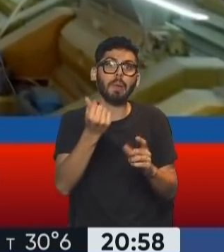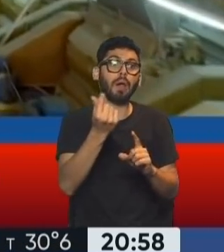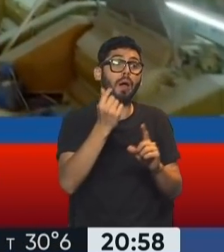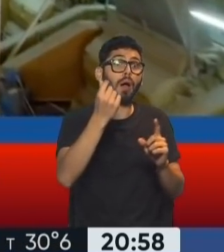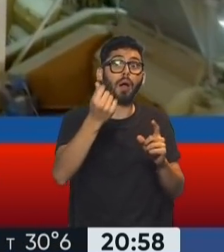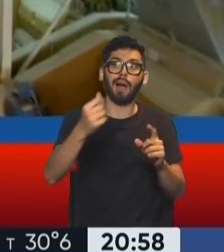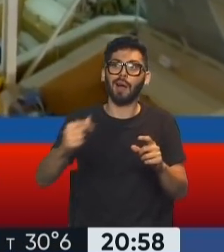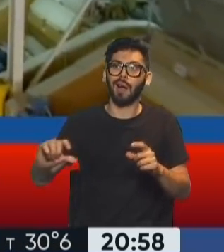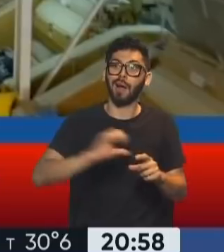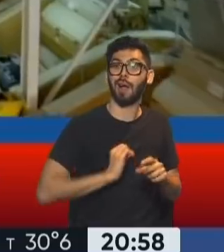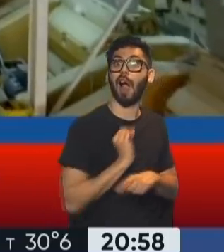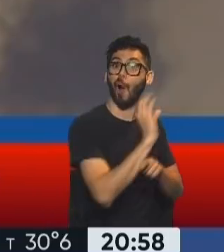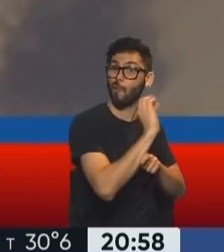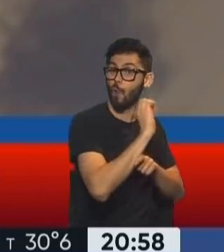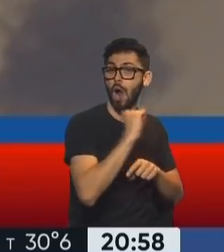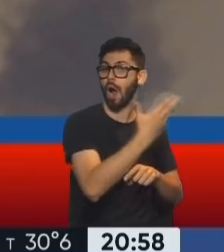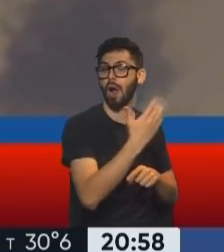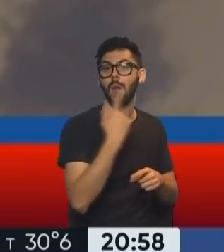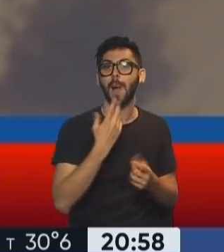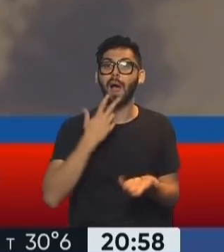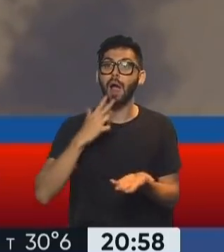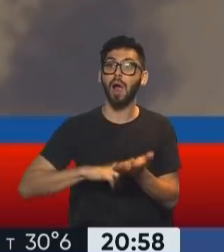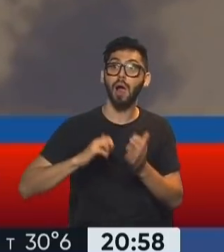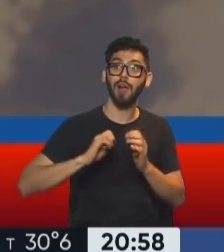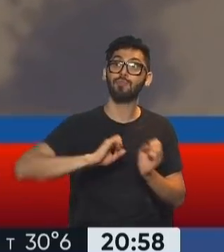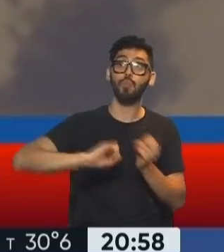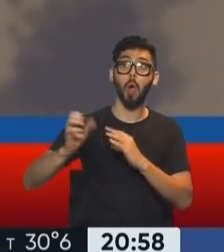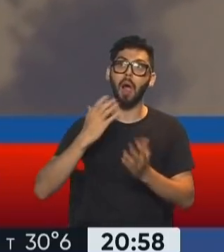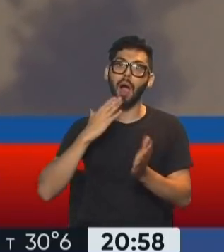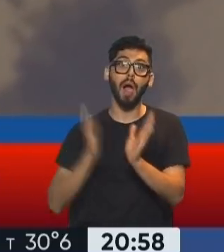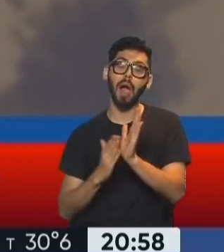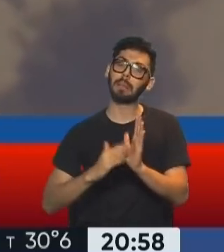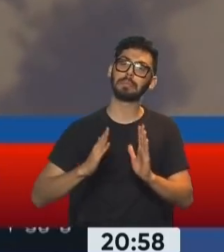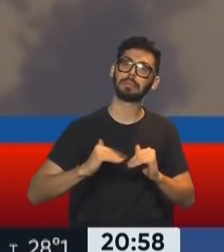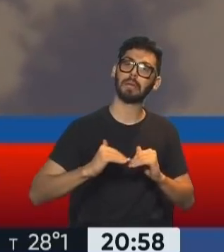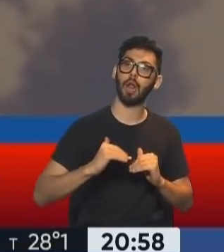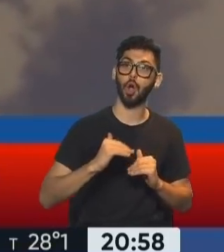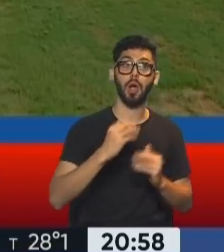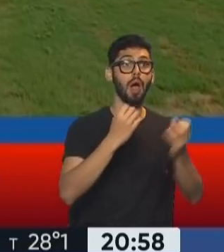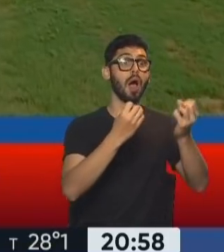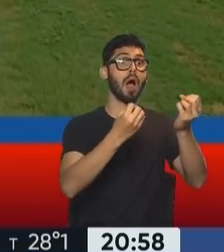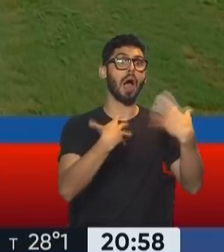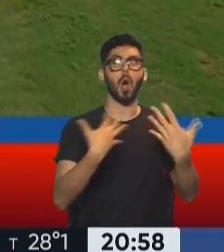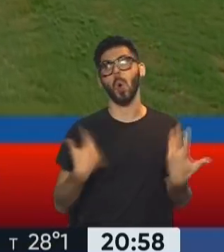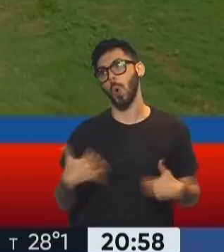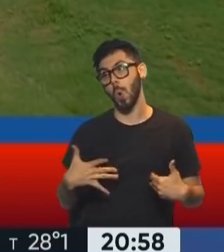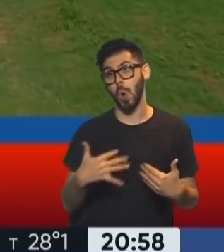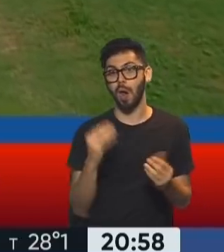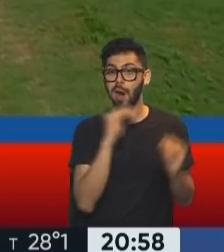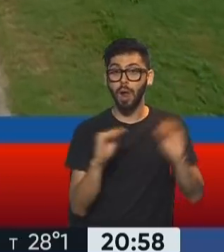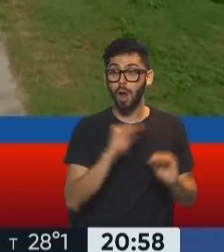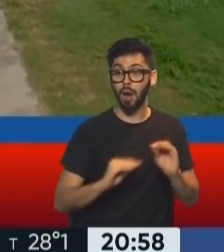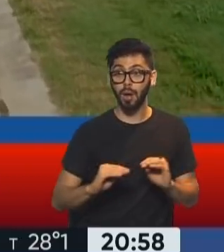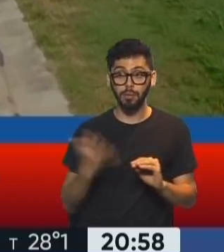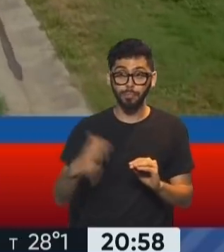capitales, lavado de dinero, subfacturación de exportaciones, sobrefacturación de importaciones, en perjuicio del pueblo